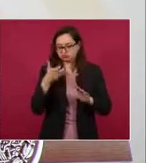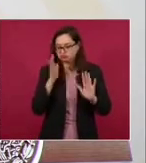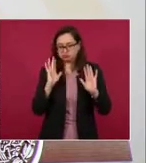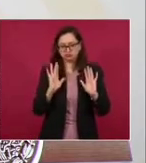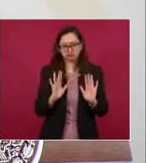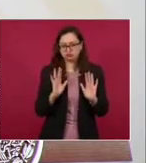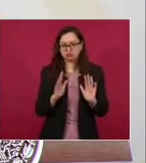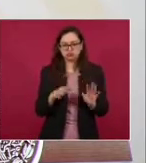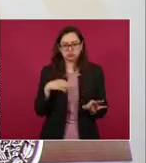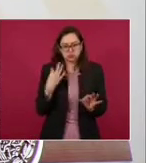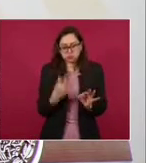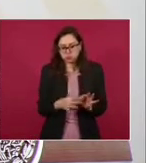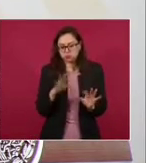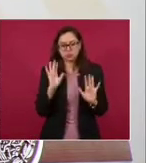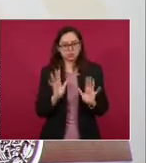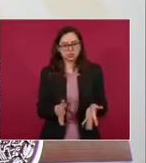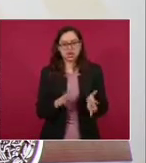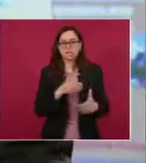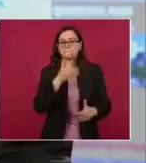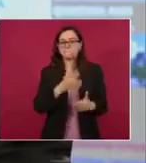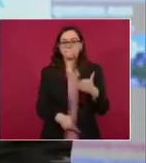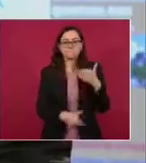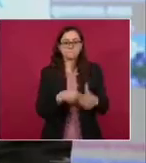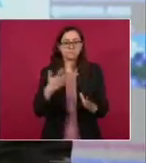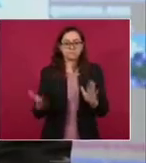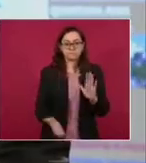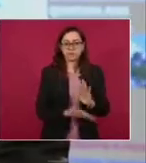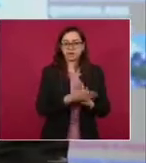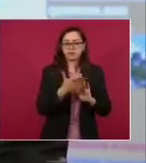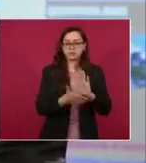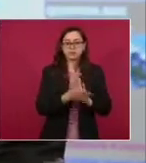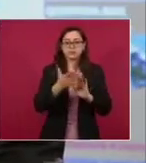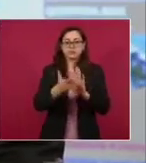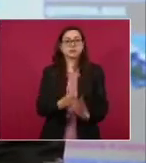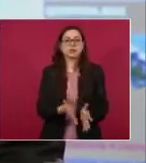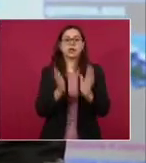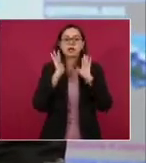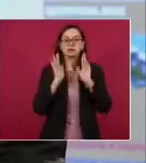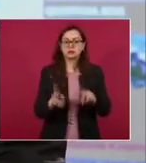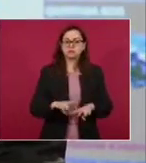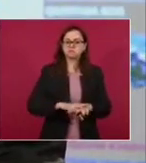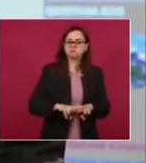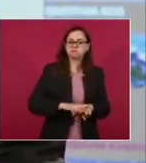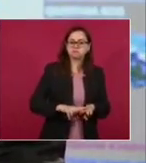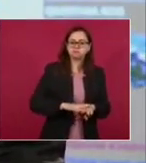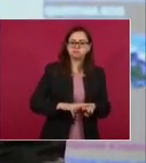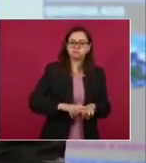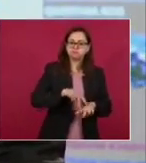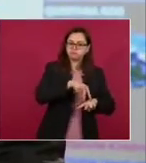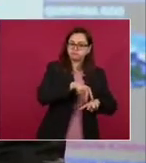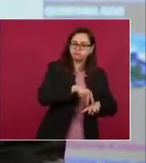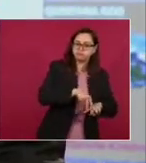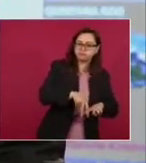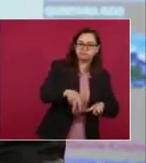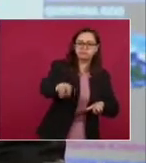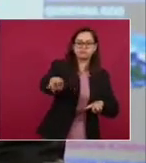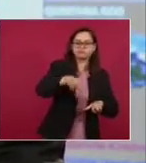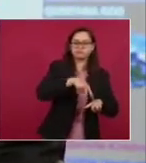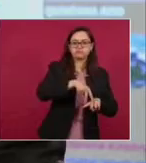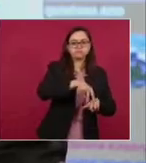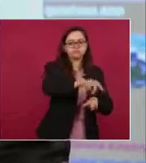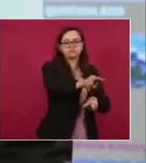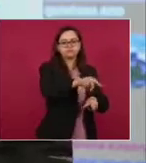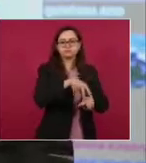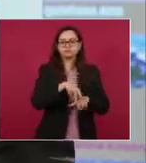avanza, ya se está tendiendo la red ferroviaria y ahora mismo en esos tramos nos